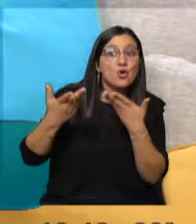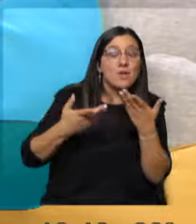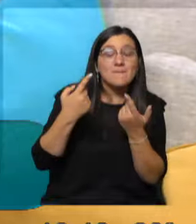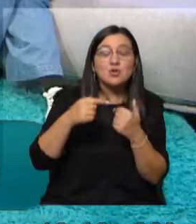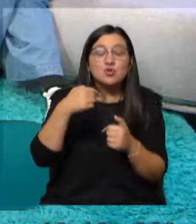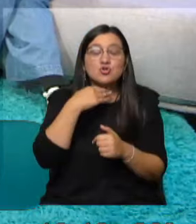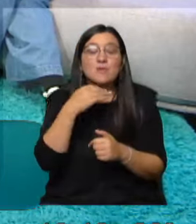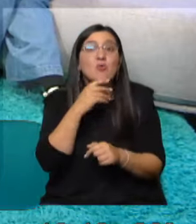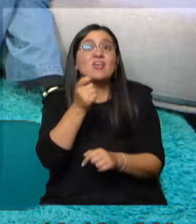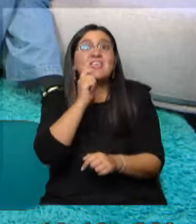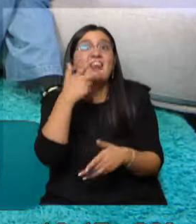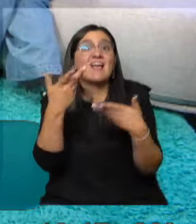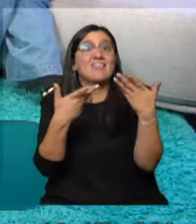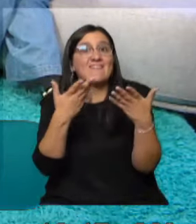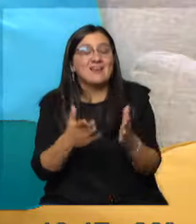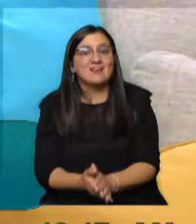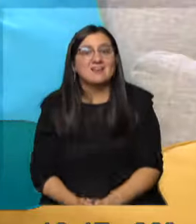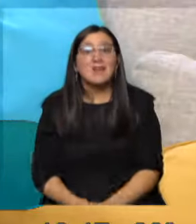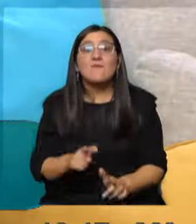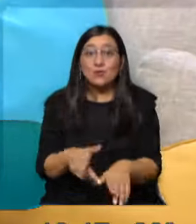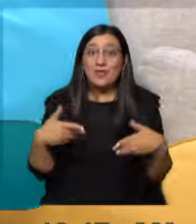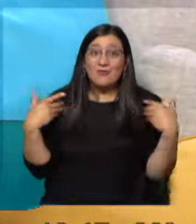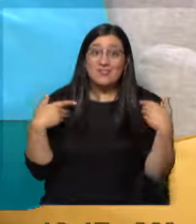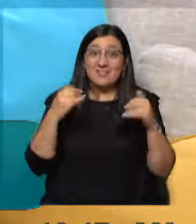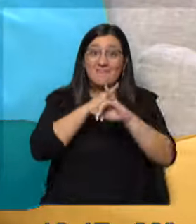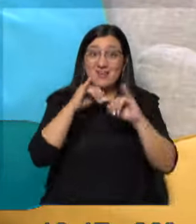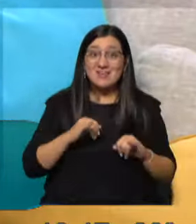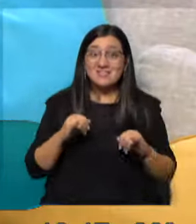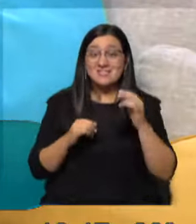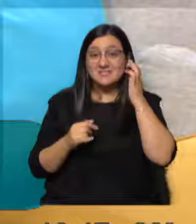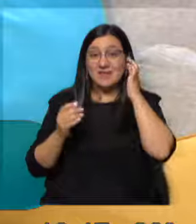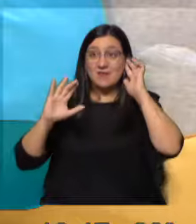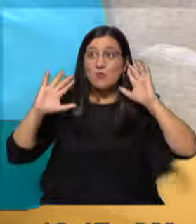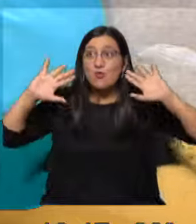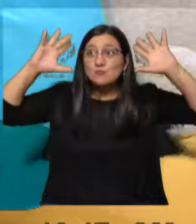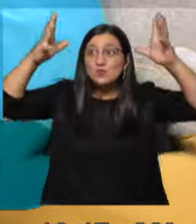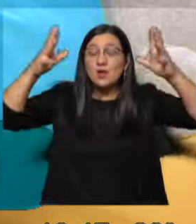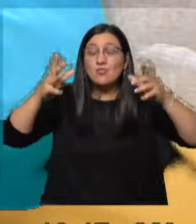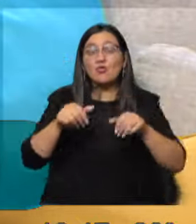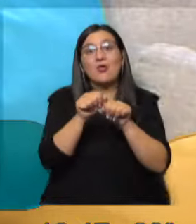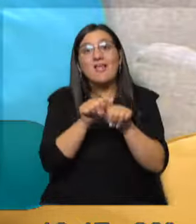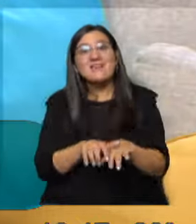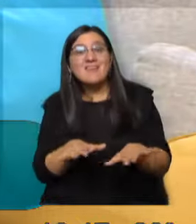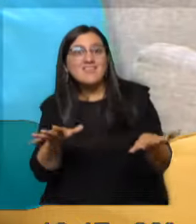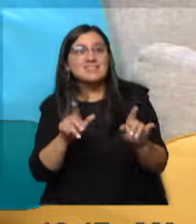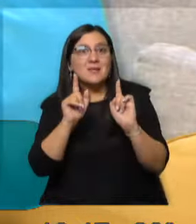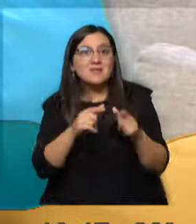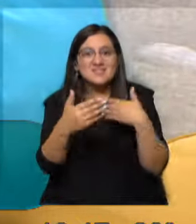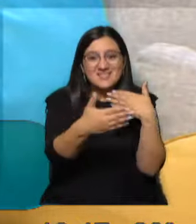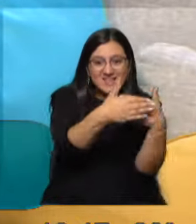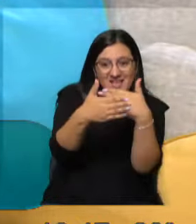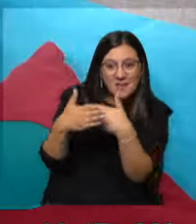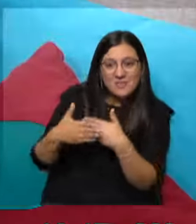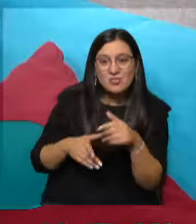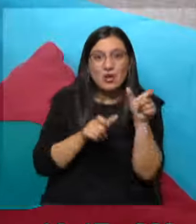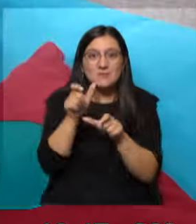ese apellido. Tal cual. Así que, ¿y vos estás contenta, estás feliz, estás revolucionando con las redes, estás teniendo también ese acercamiento a ese nivel